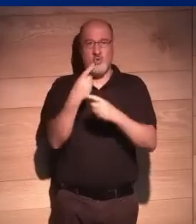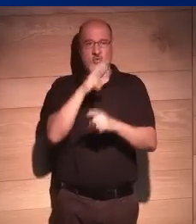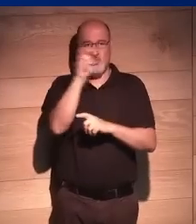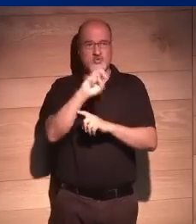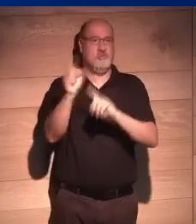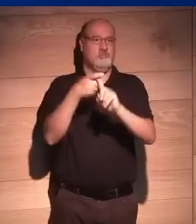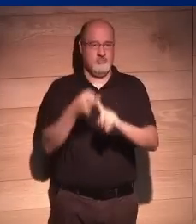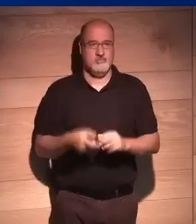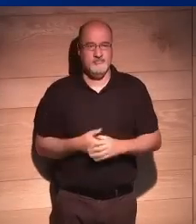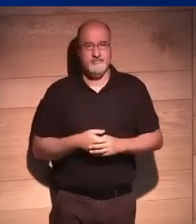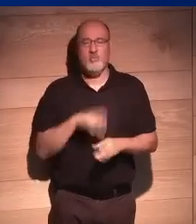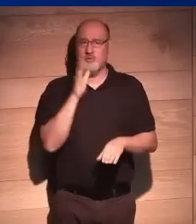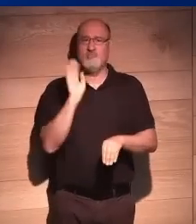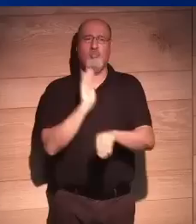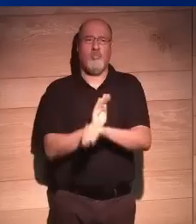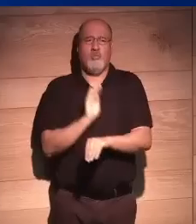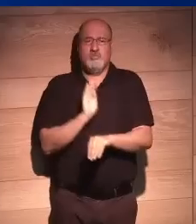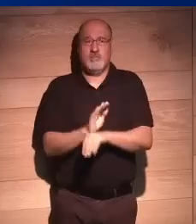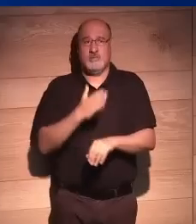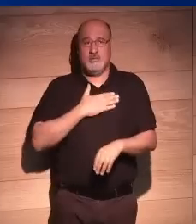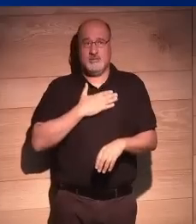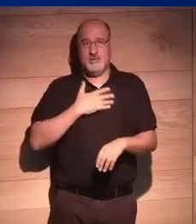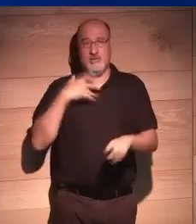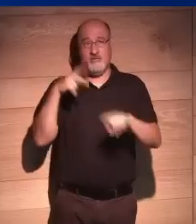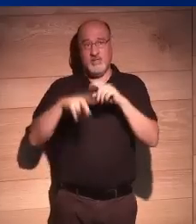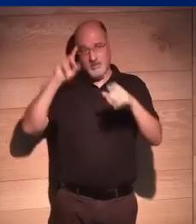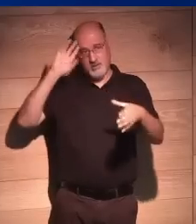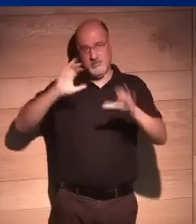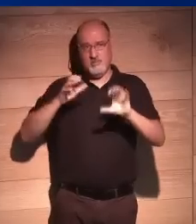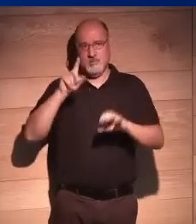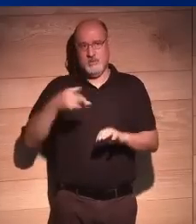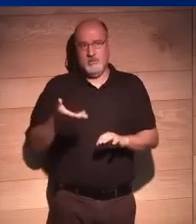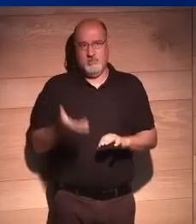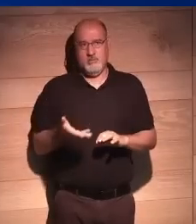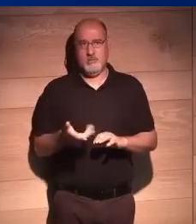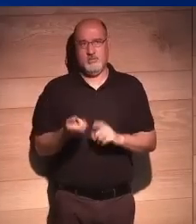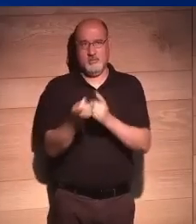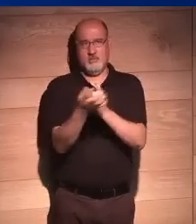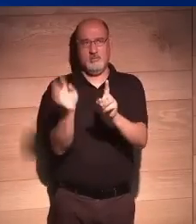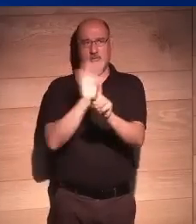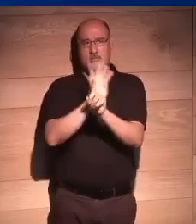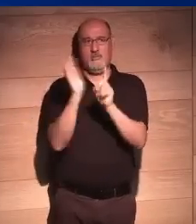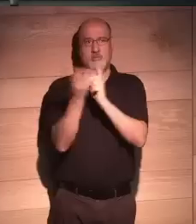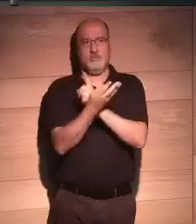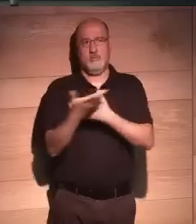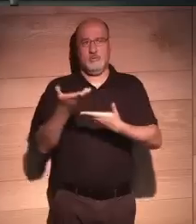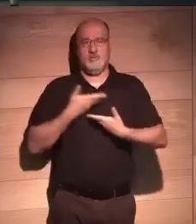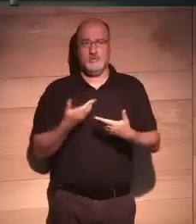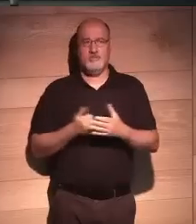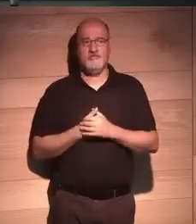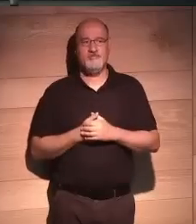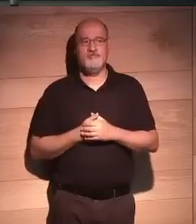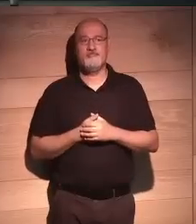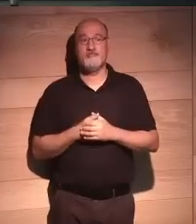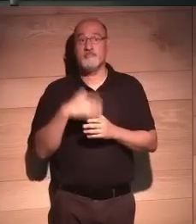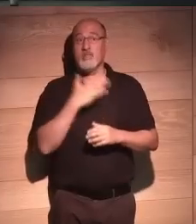hay que esa cautela, para no volverte loco, como dices, yo creo que también es importante rodearte de gente que te ayude, ¿no? Yo quería